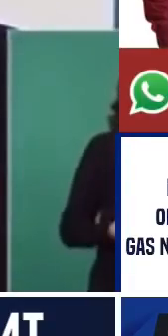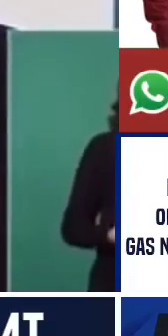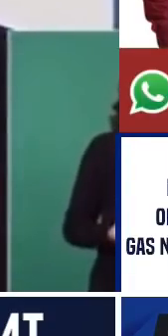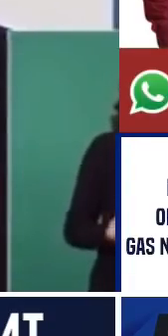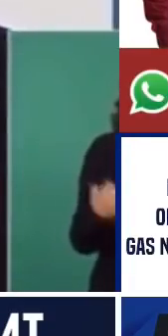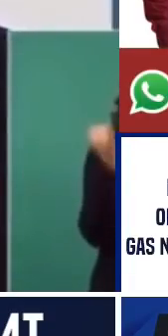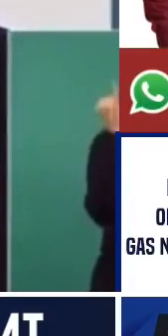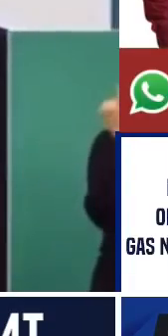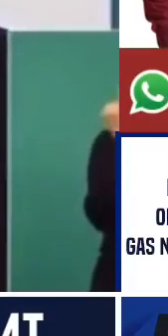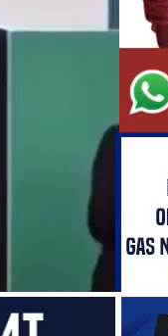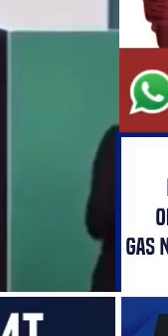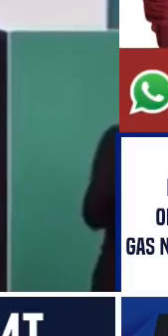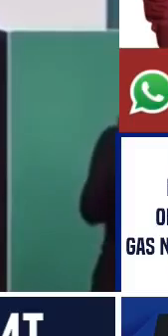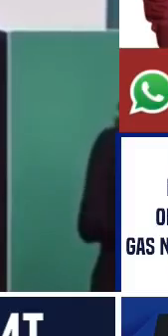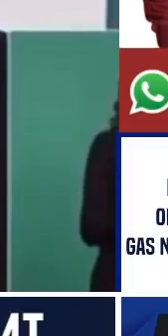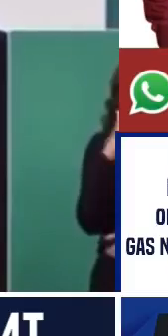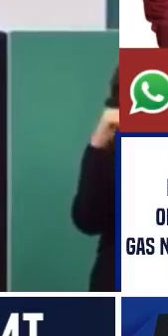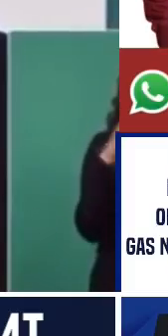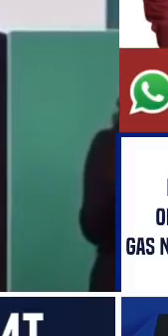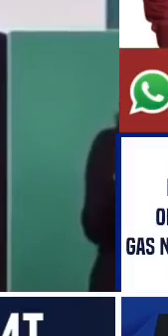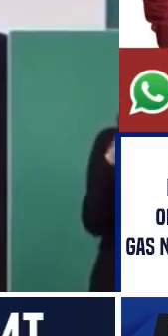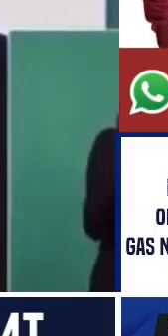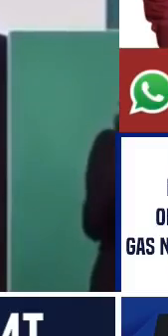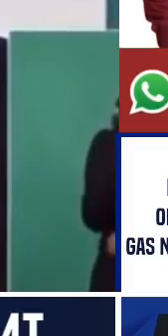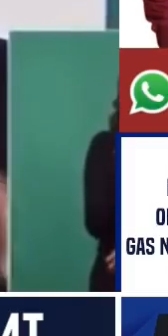15 mil millones de pesos.